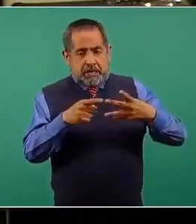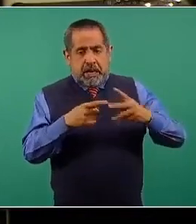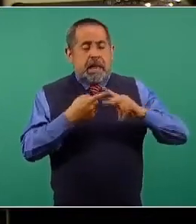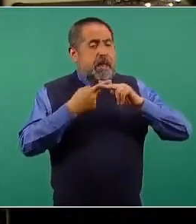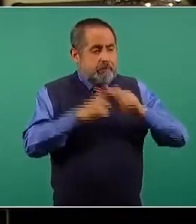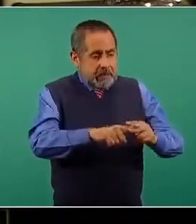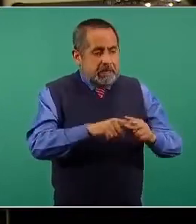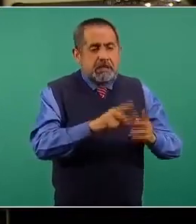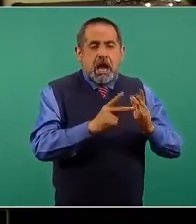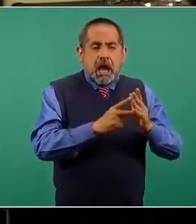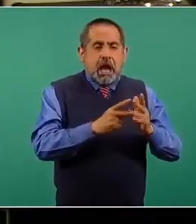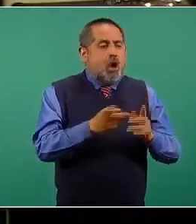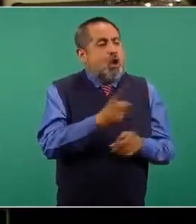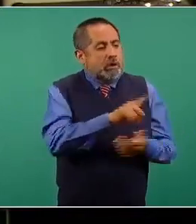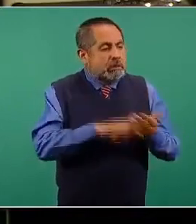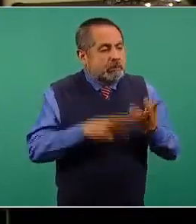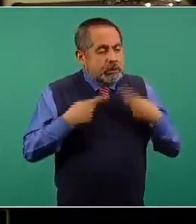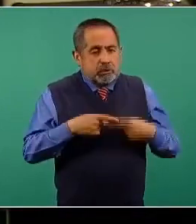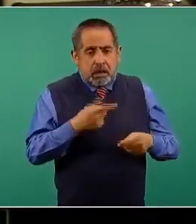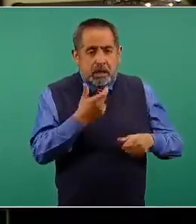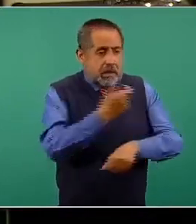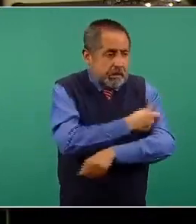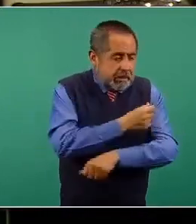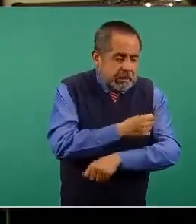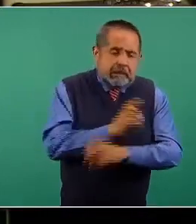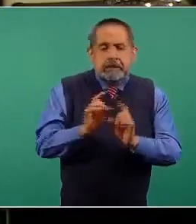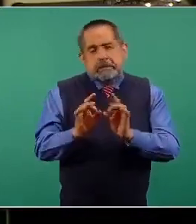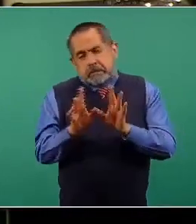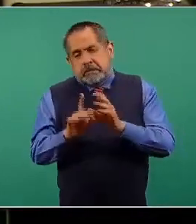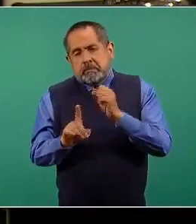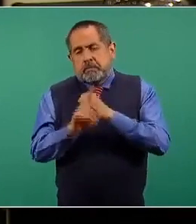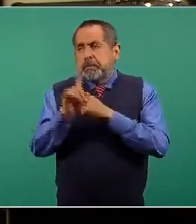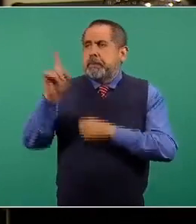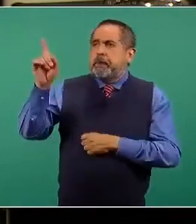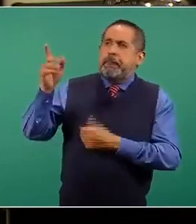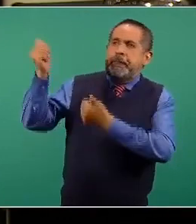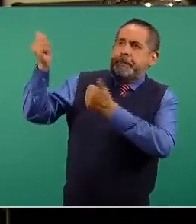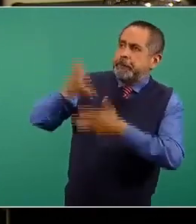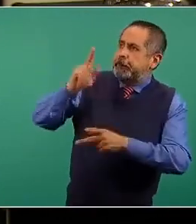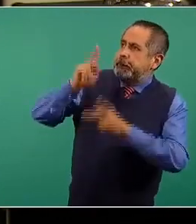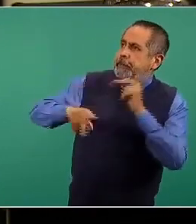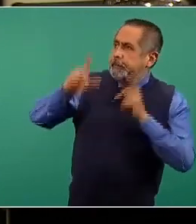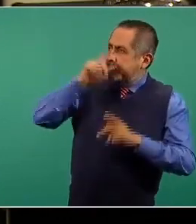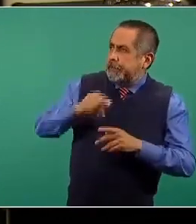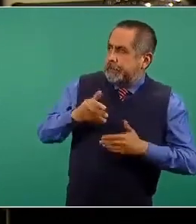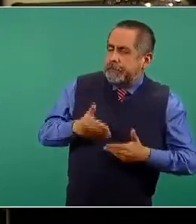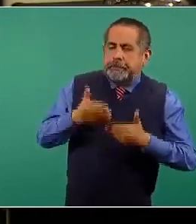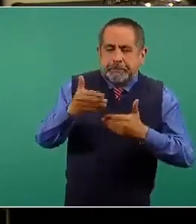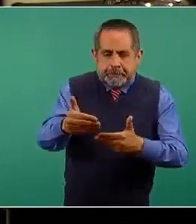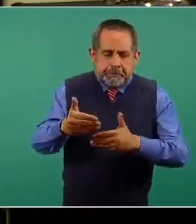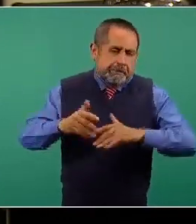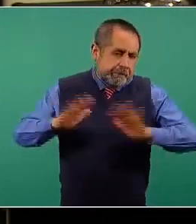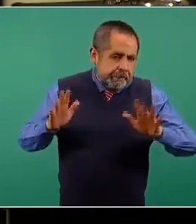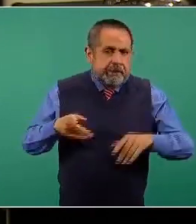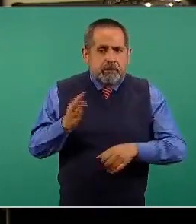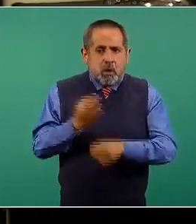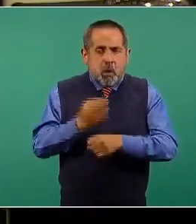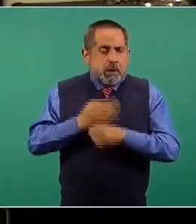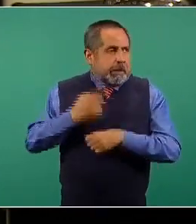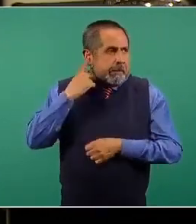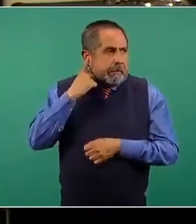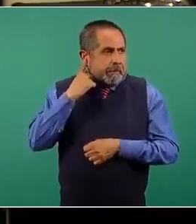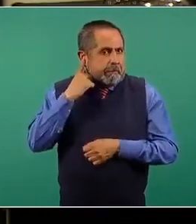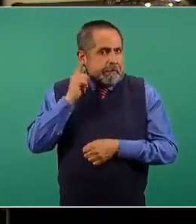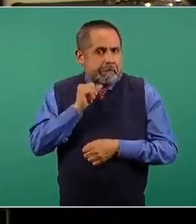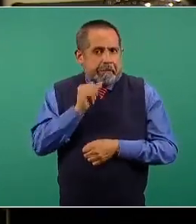con el resto del personal. Ocurrió este problema del aplazamiento de envíos, pero hasta el momento no hemos tenido